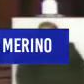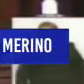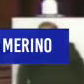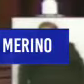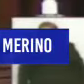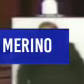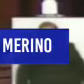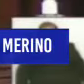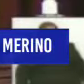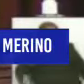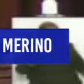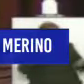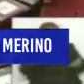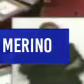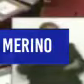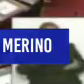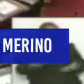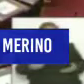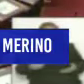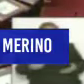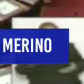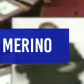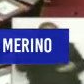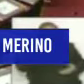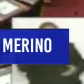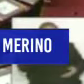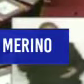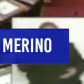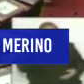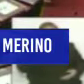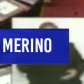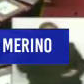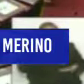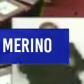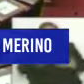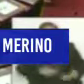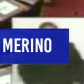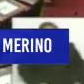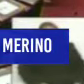Con esto resto tiene la palabra. Conoce la palabra Ancay, presidente, de Frente Amplia.